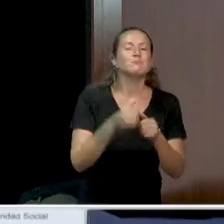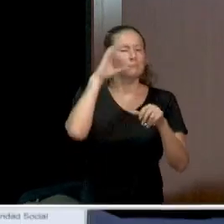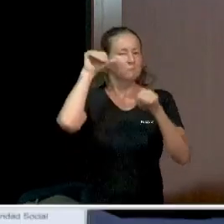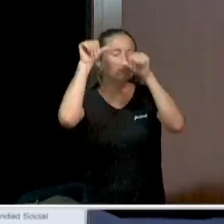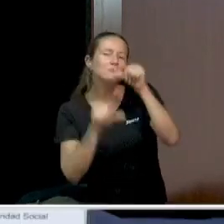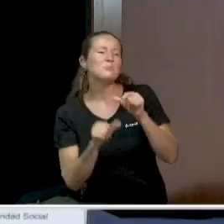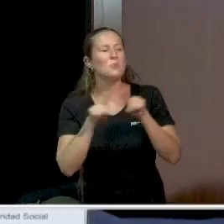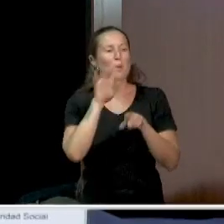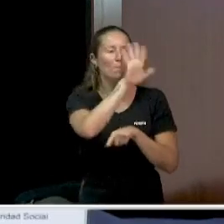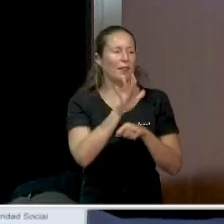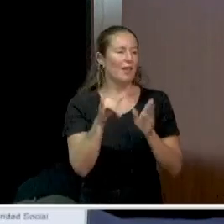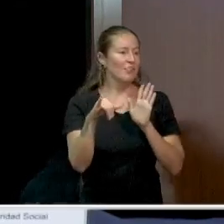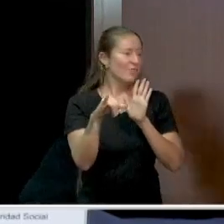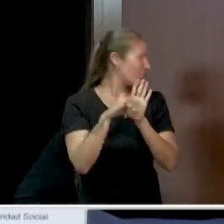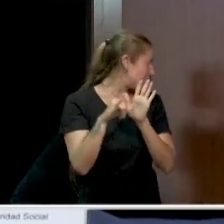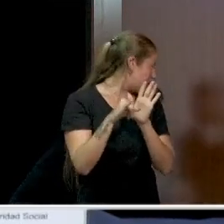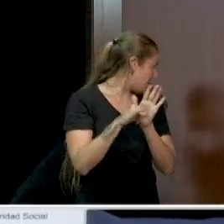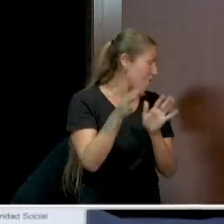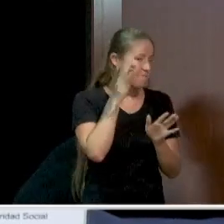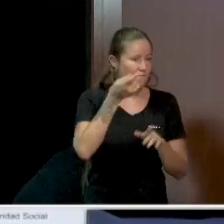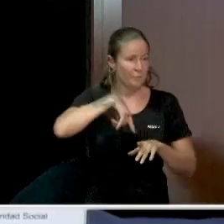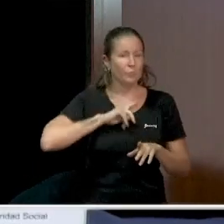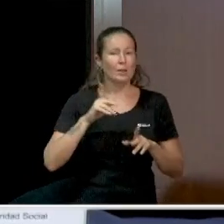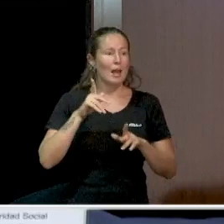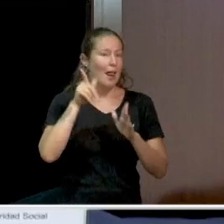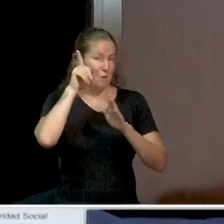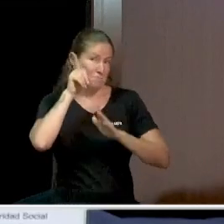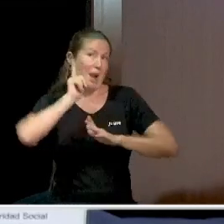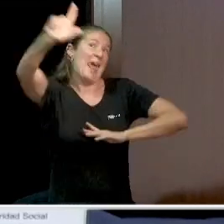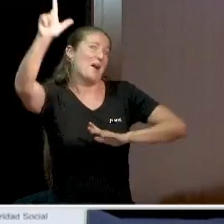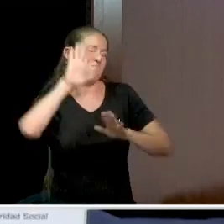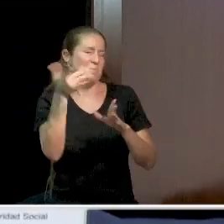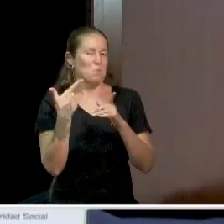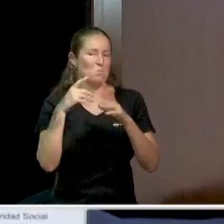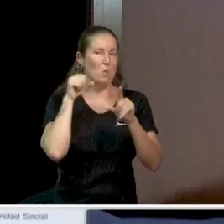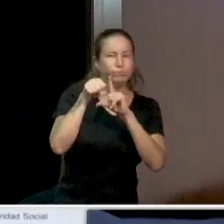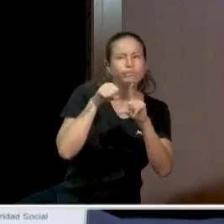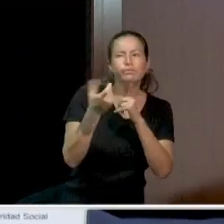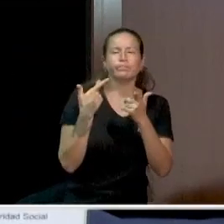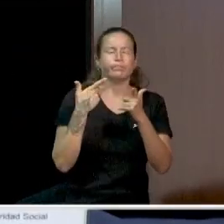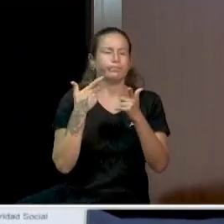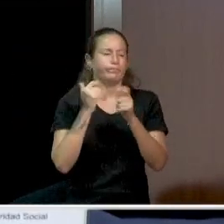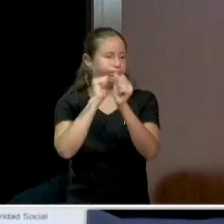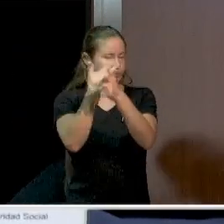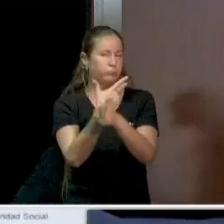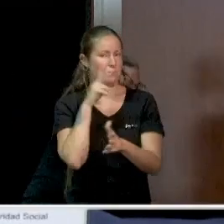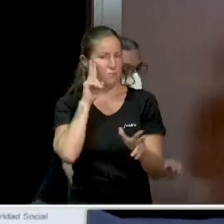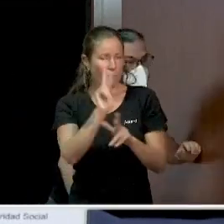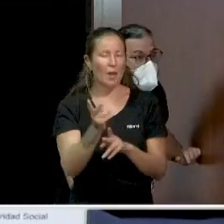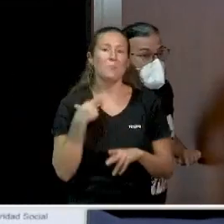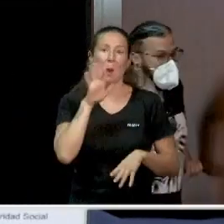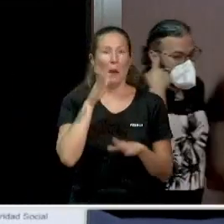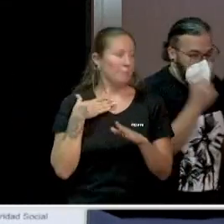tan lejos. Pero eso también es accesibilidad y de ello les voy a hablar un poquito también. En primer lugar, y después de esta entrada así un poco apache,